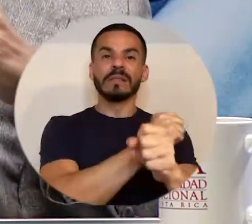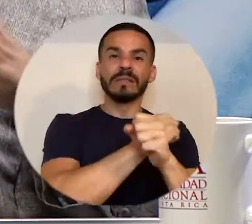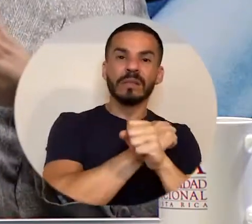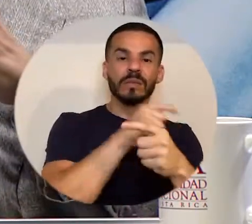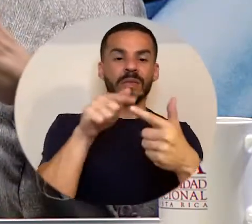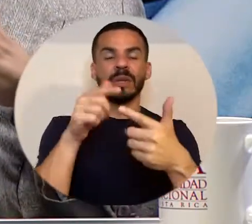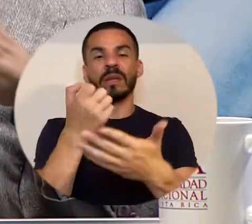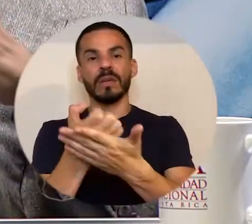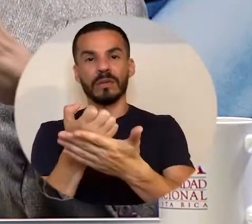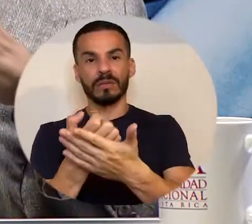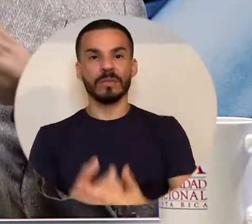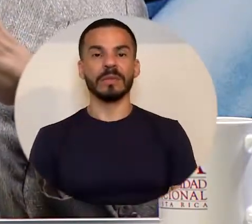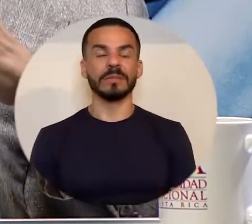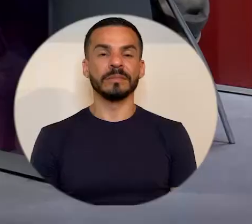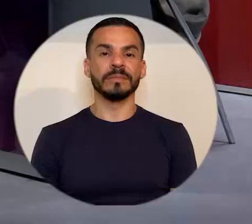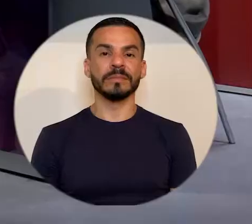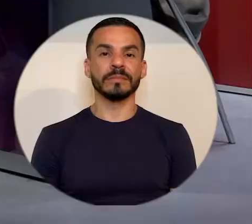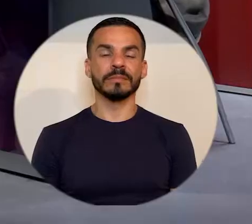y la economía.